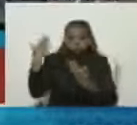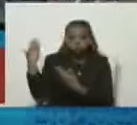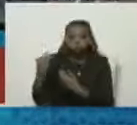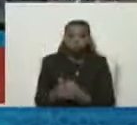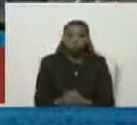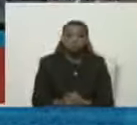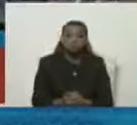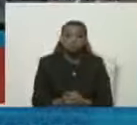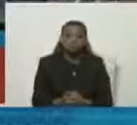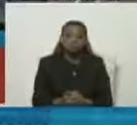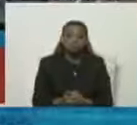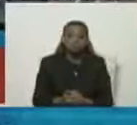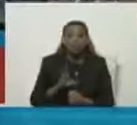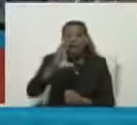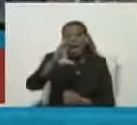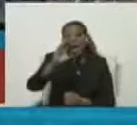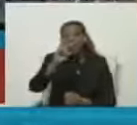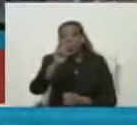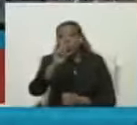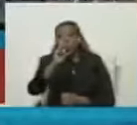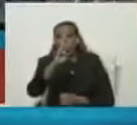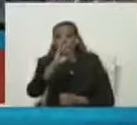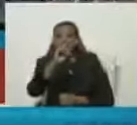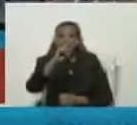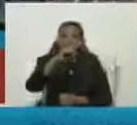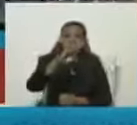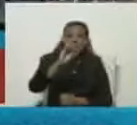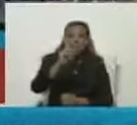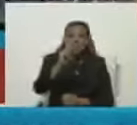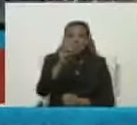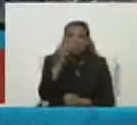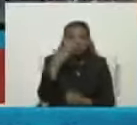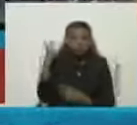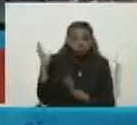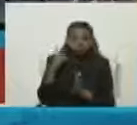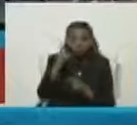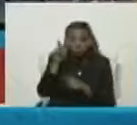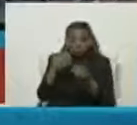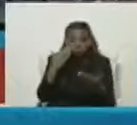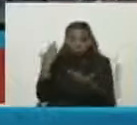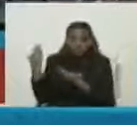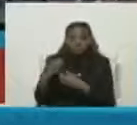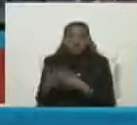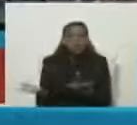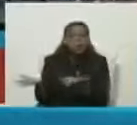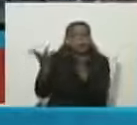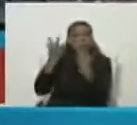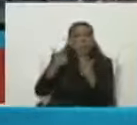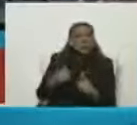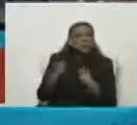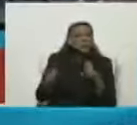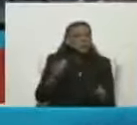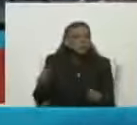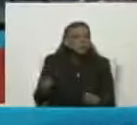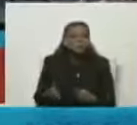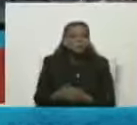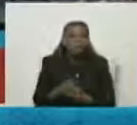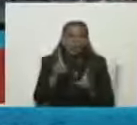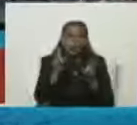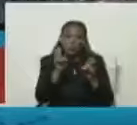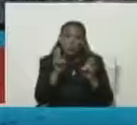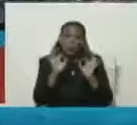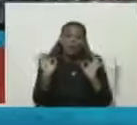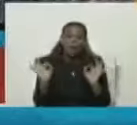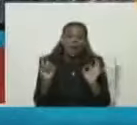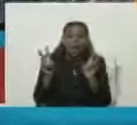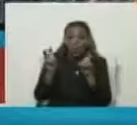Ahí está el cubirito, vale, cubirito. ¿Ah? ¿Qué nos trajiste, Cubiro? Algo nuevo que le hice.